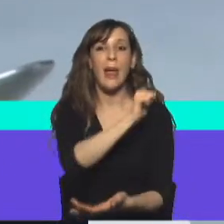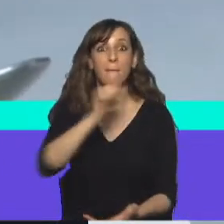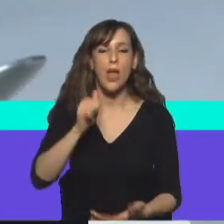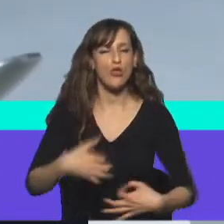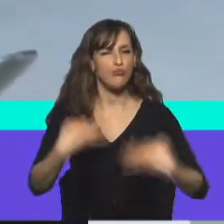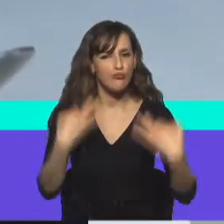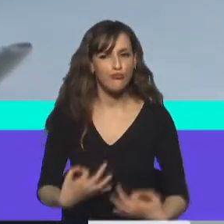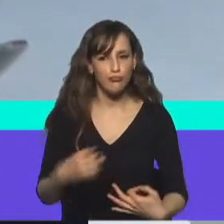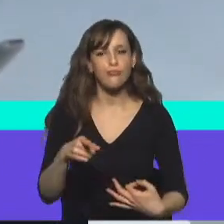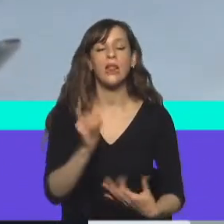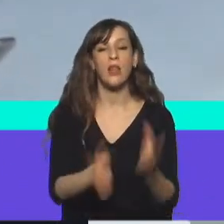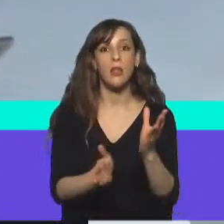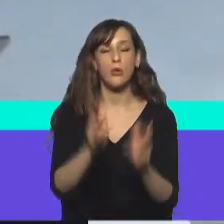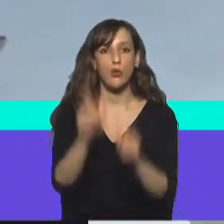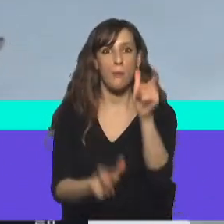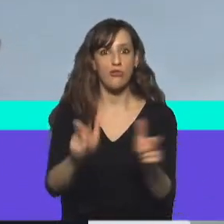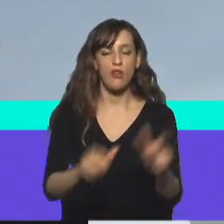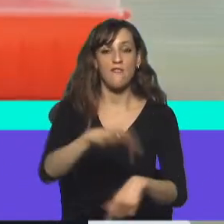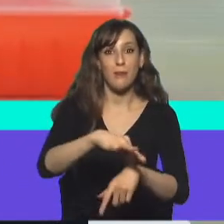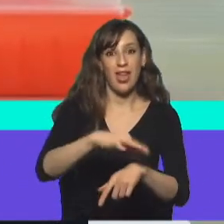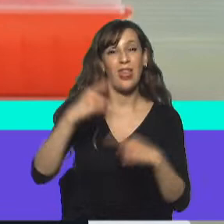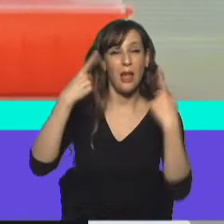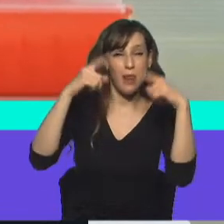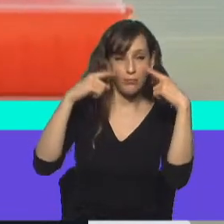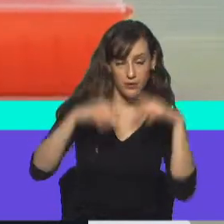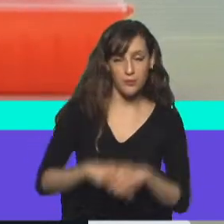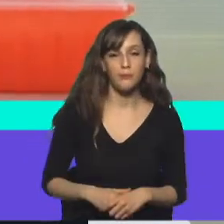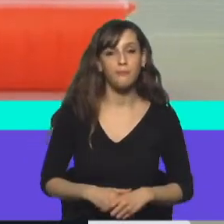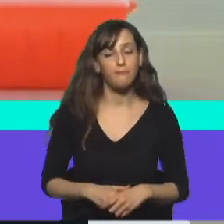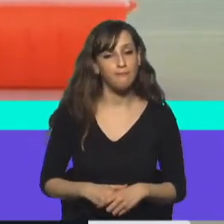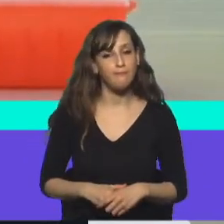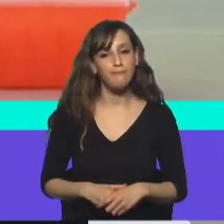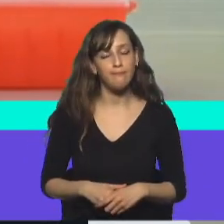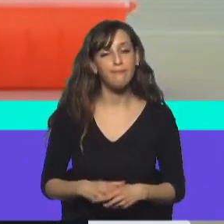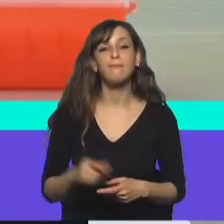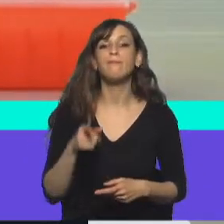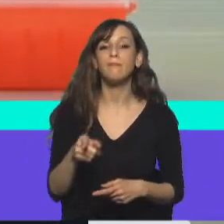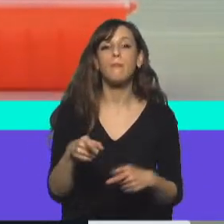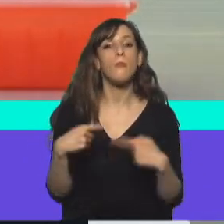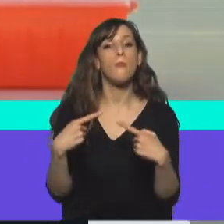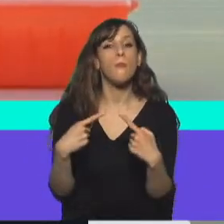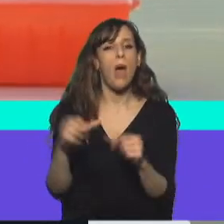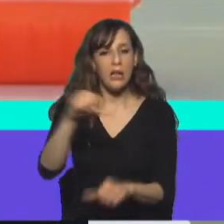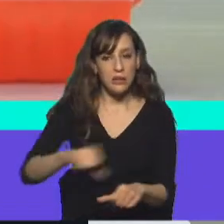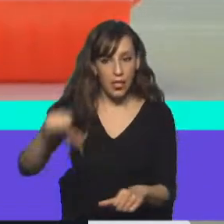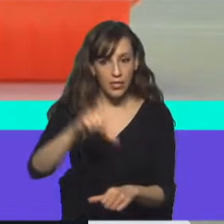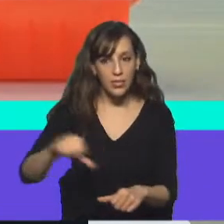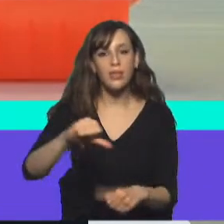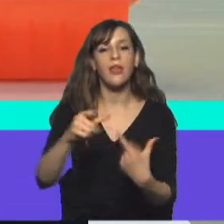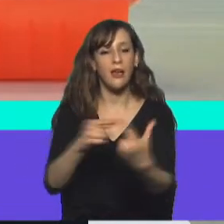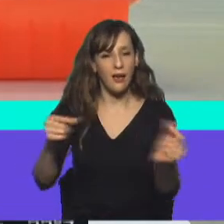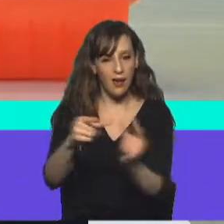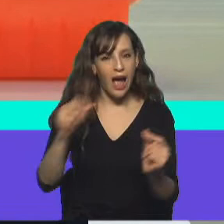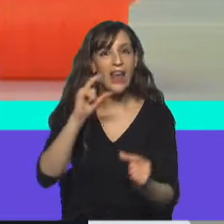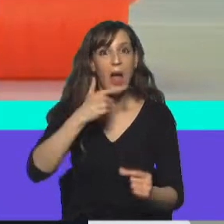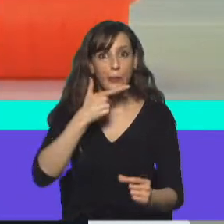para el tratamiento de pacientes con epilepsia y convulsiones. Es un producto que en general manejamos muy bien los